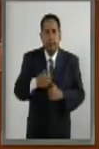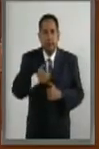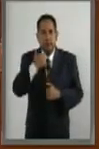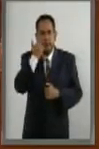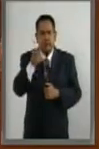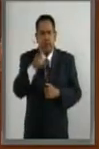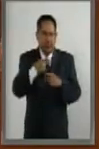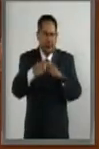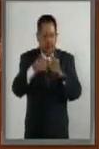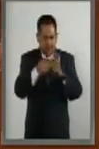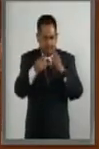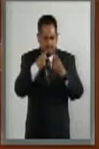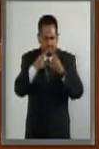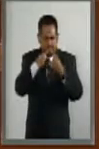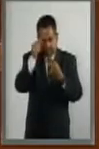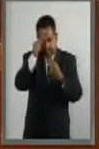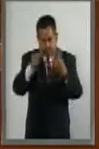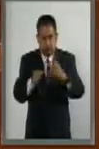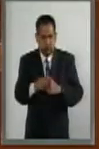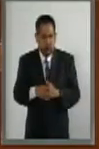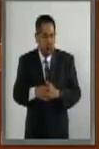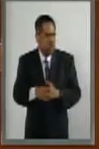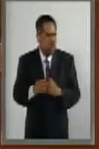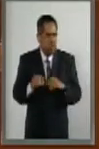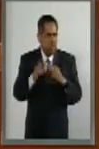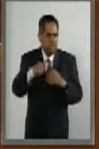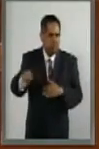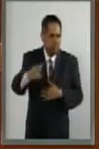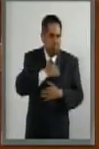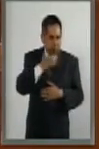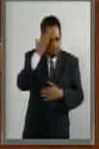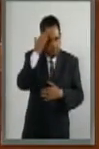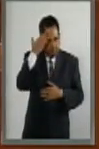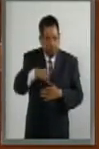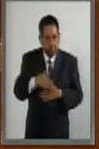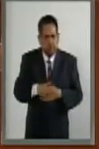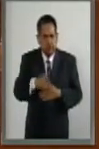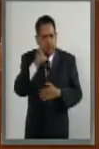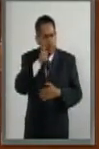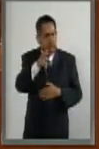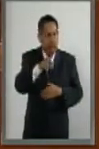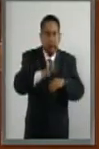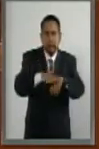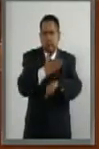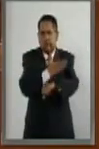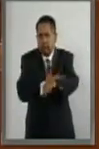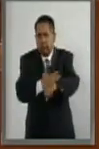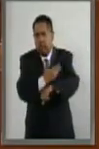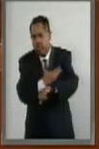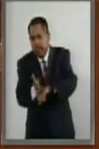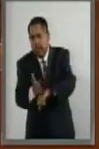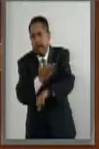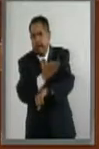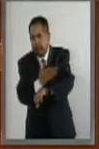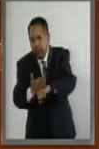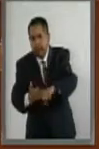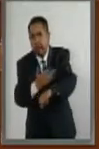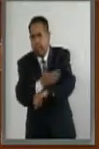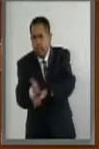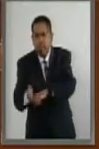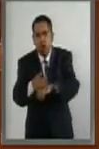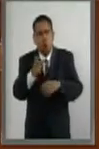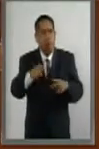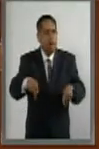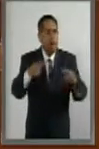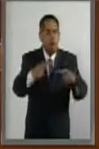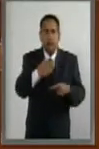hacer varios comentarios. Es un hecho conocido el aumento de demoras, cancelaciones y sobreventa de boletos